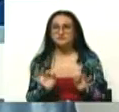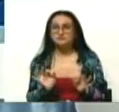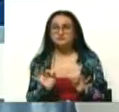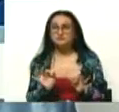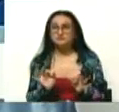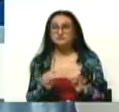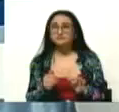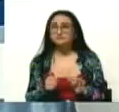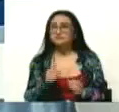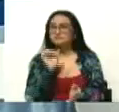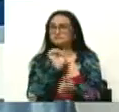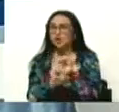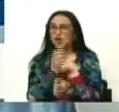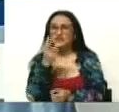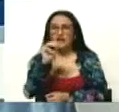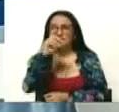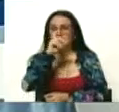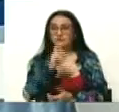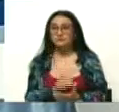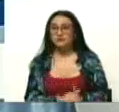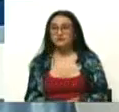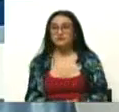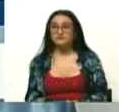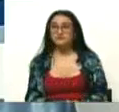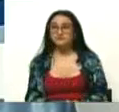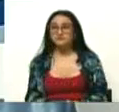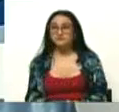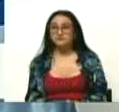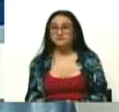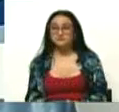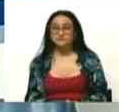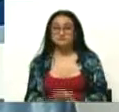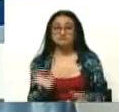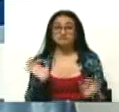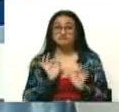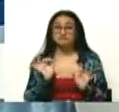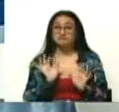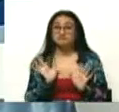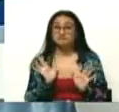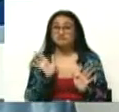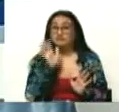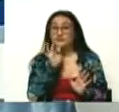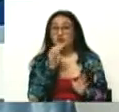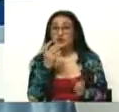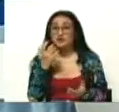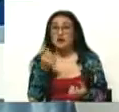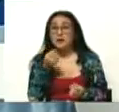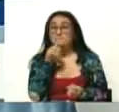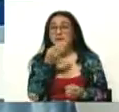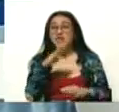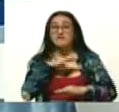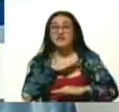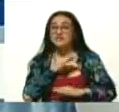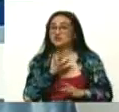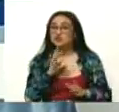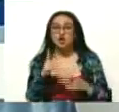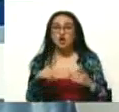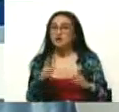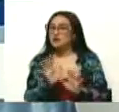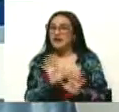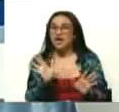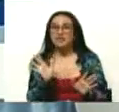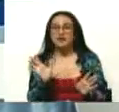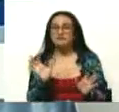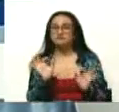la máxima pena de 30 años sin que haya beneficios procesales.